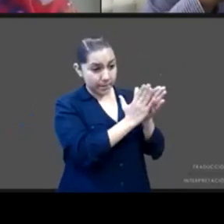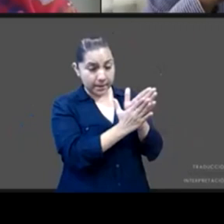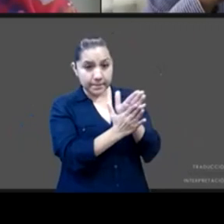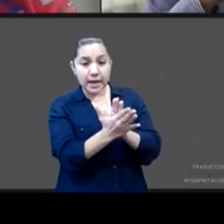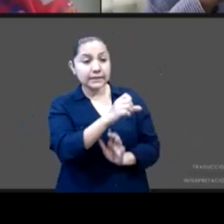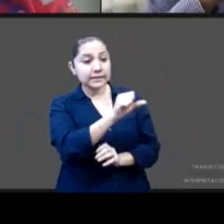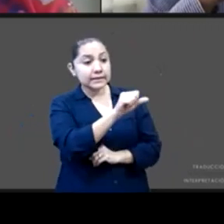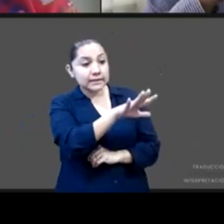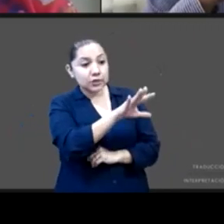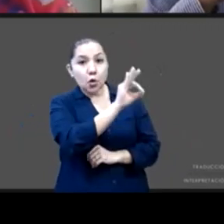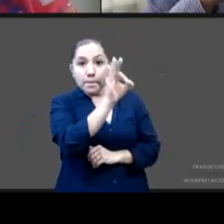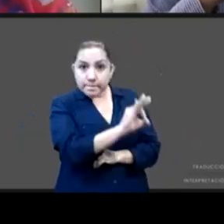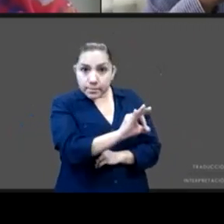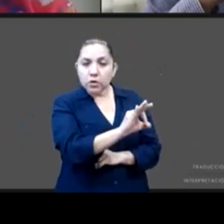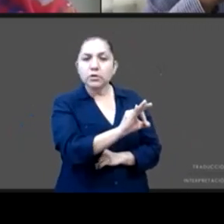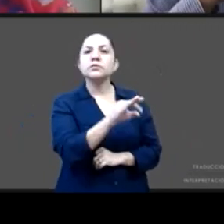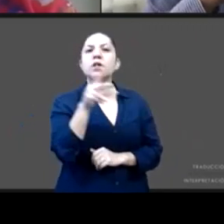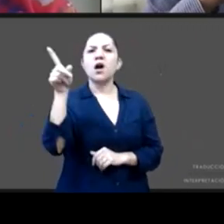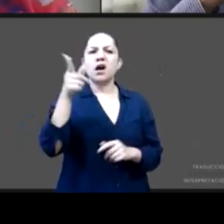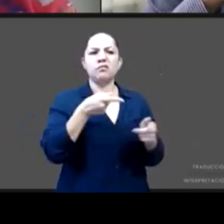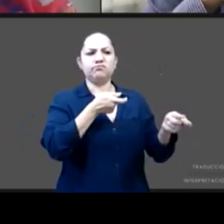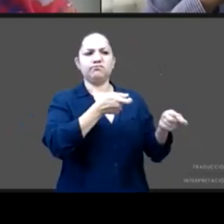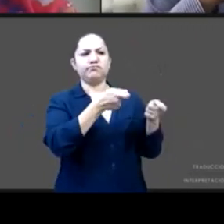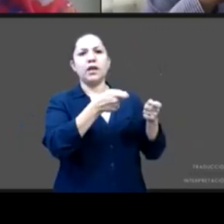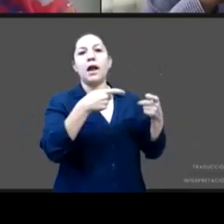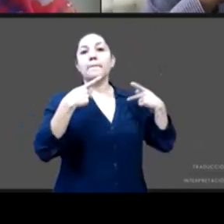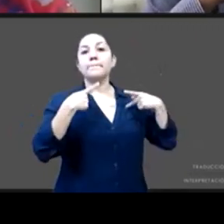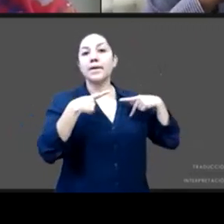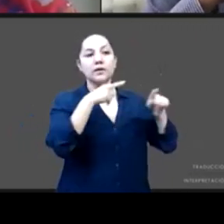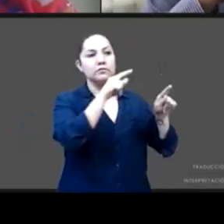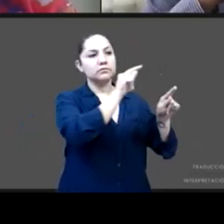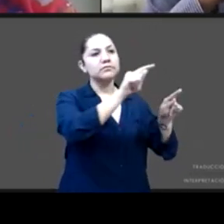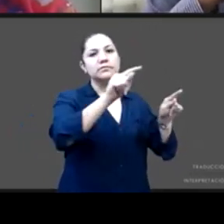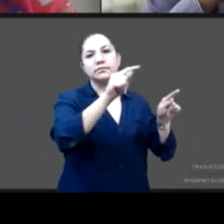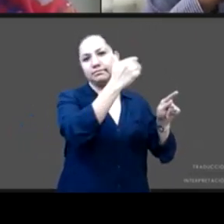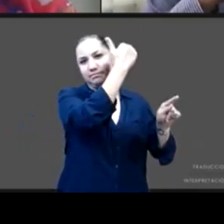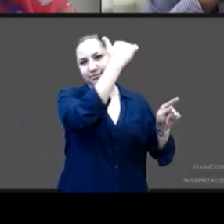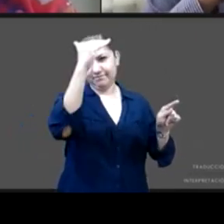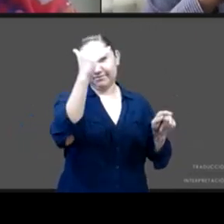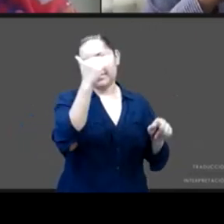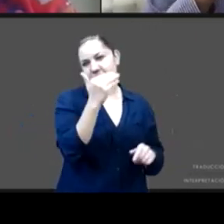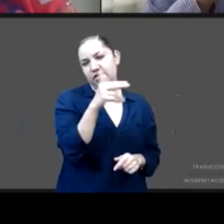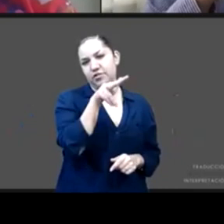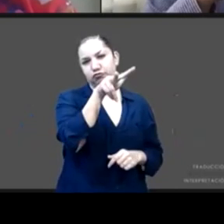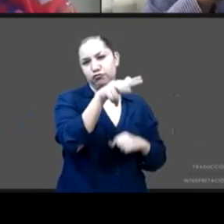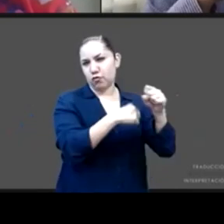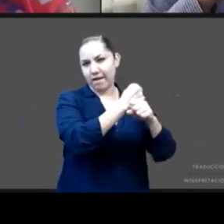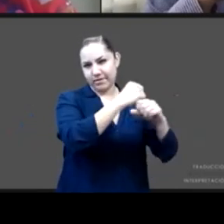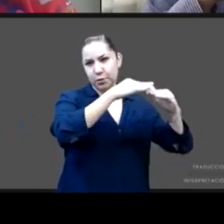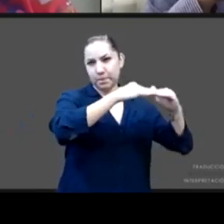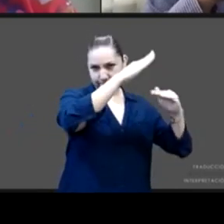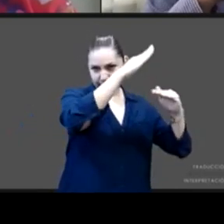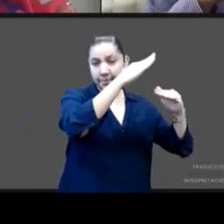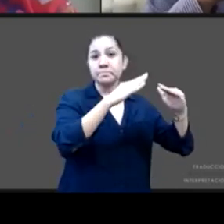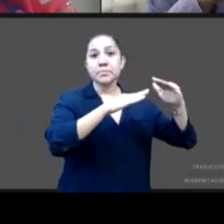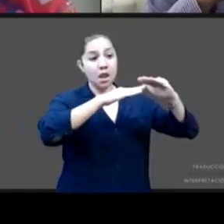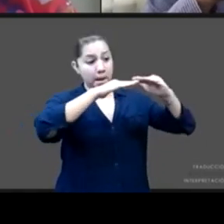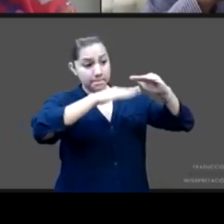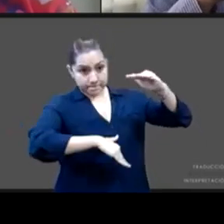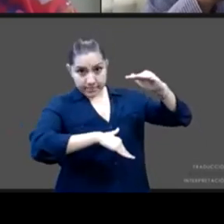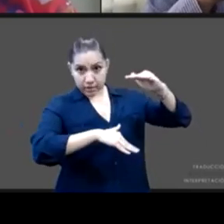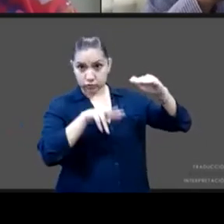contra población adulta, contra personas mayores de 18 años. Contra población de menos de 18 años era